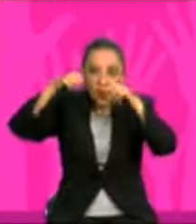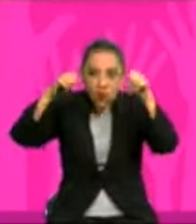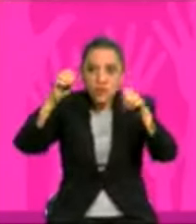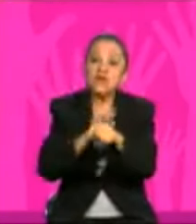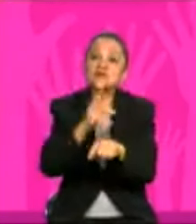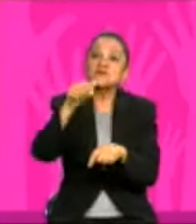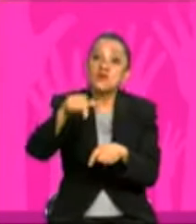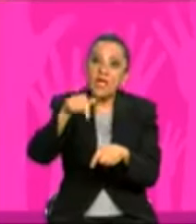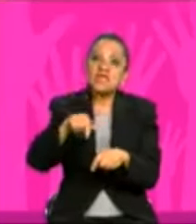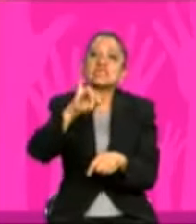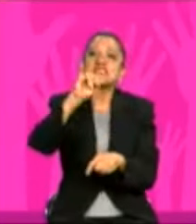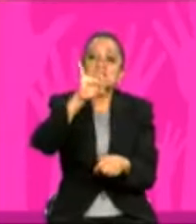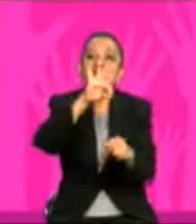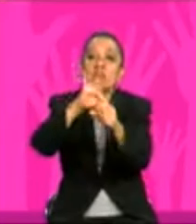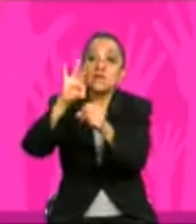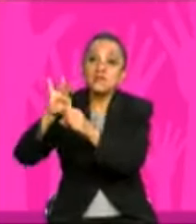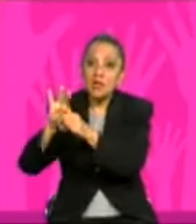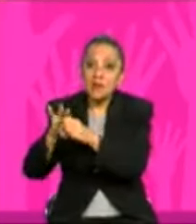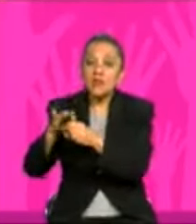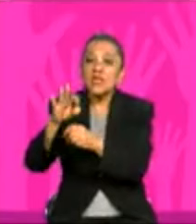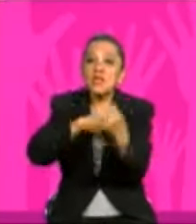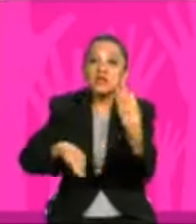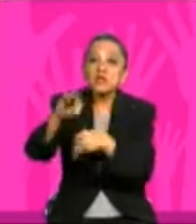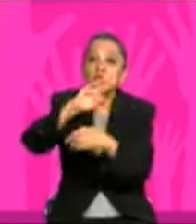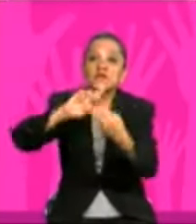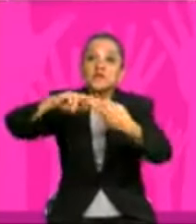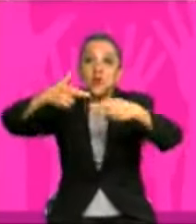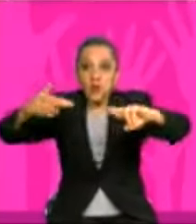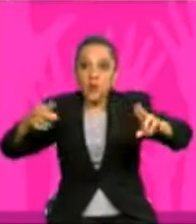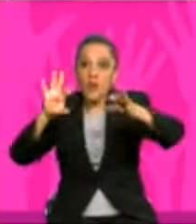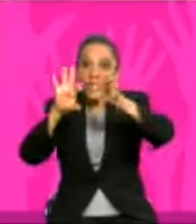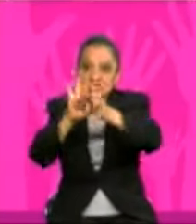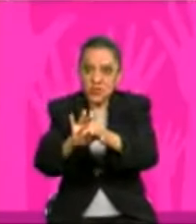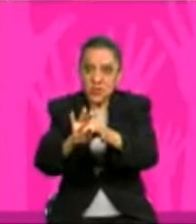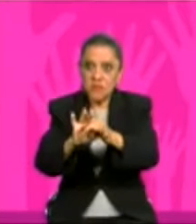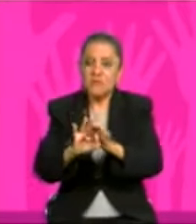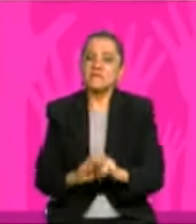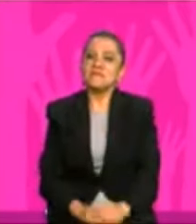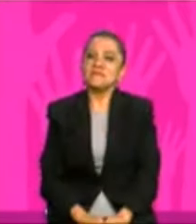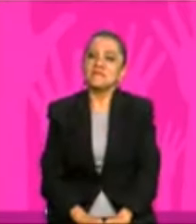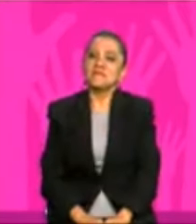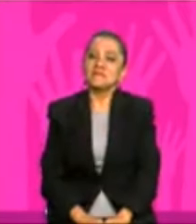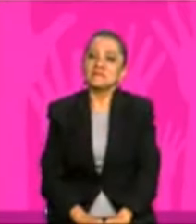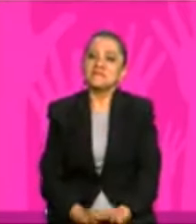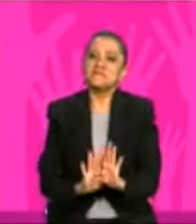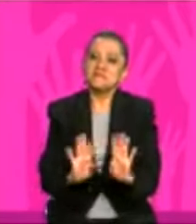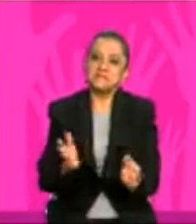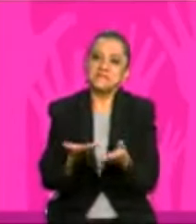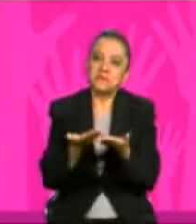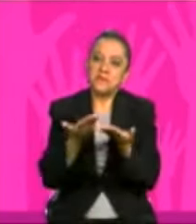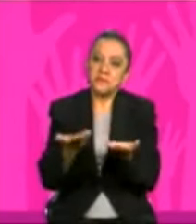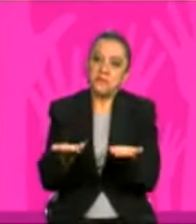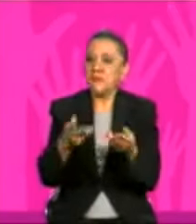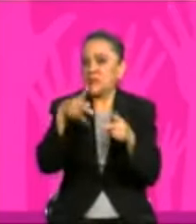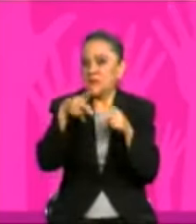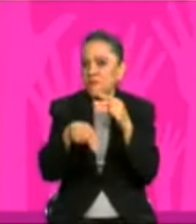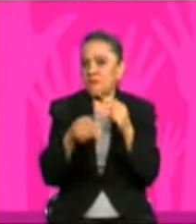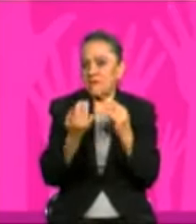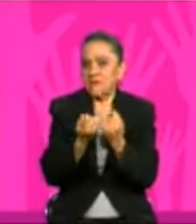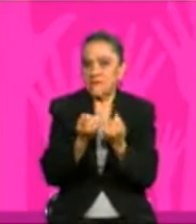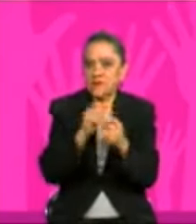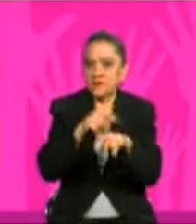aquí vamos a votar todos por la coalición este 2. Gracias, candidata. Vamos ahora con el derecho de réplica de la candidata